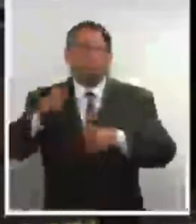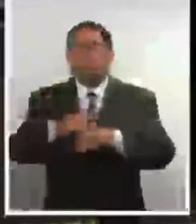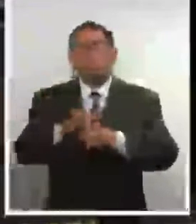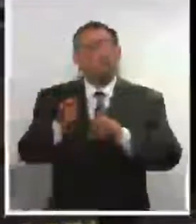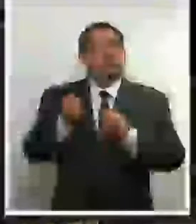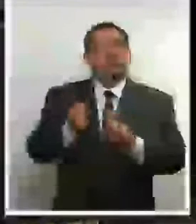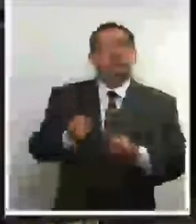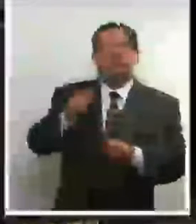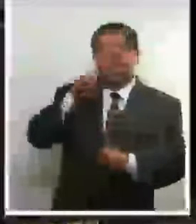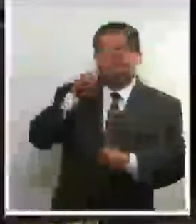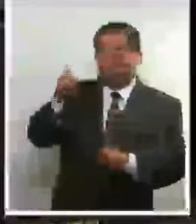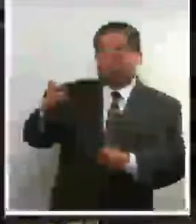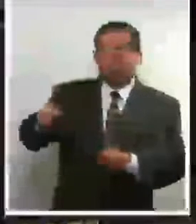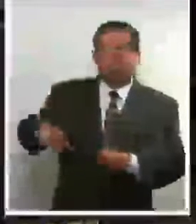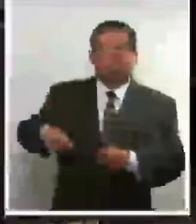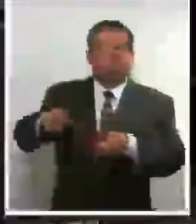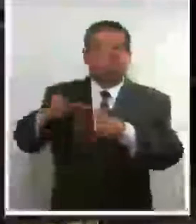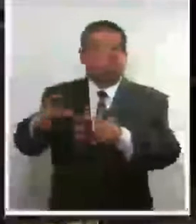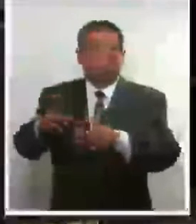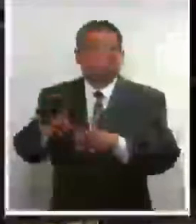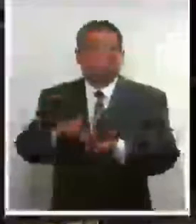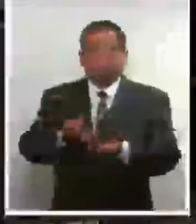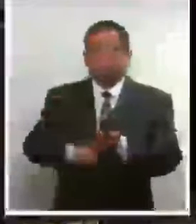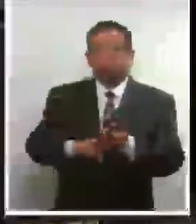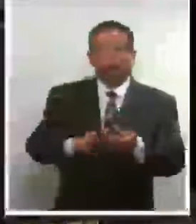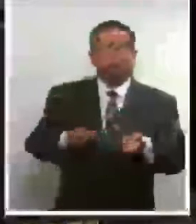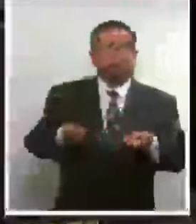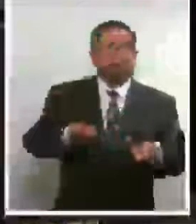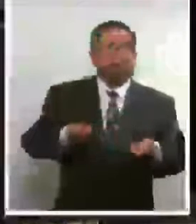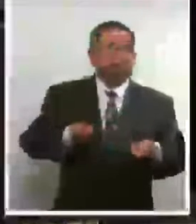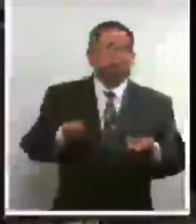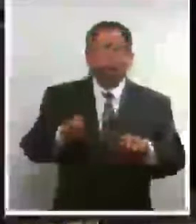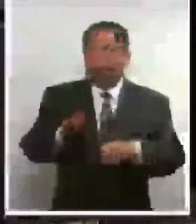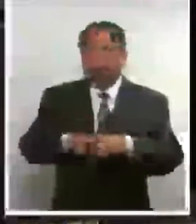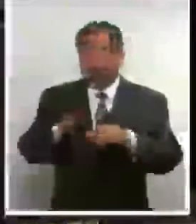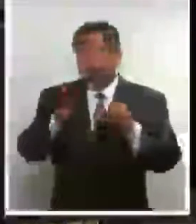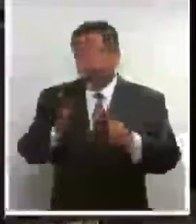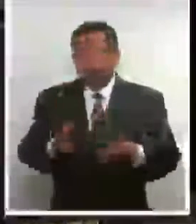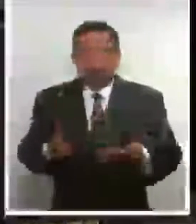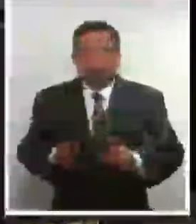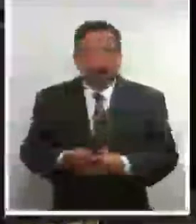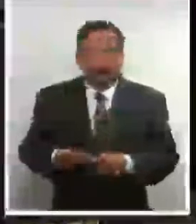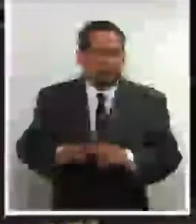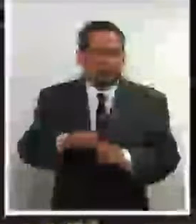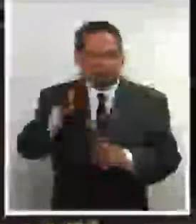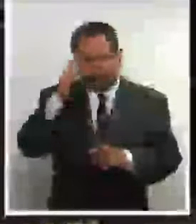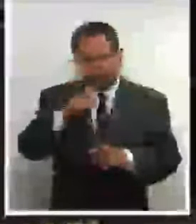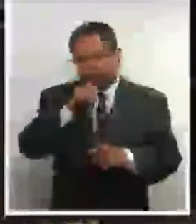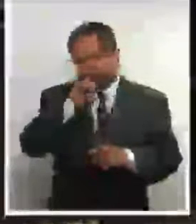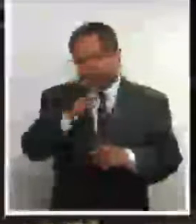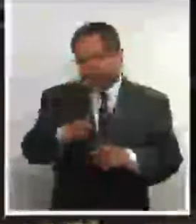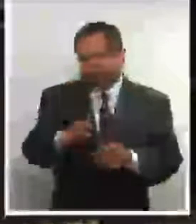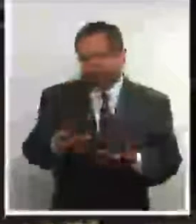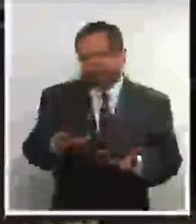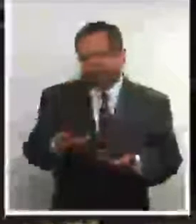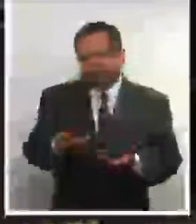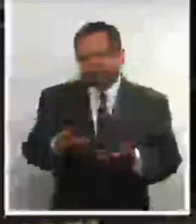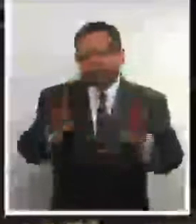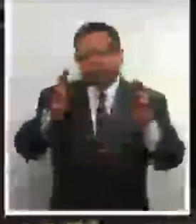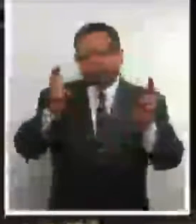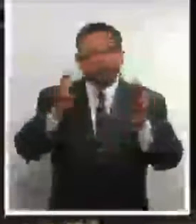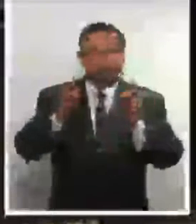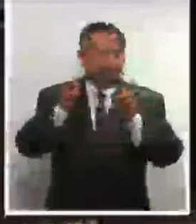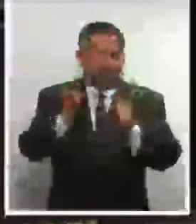fuerza, más influencia que los poderes formales. Entonces, ¿por qué también el tema de